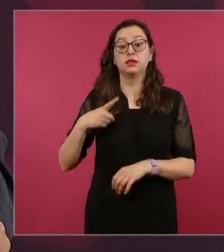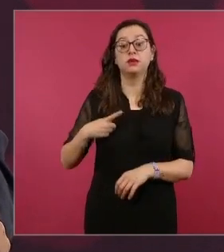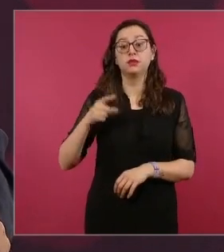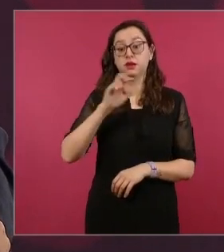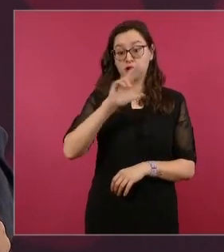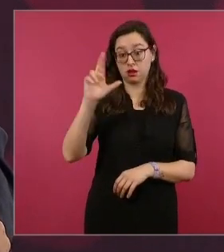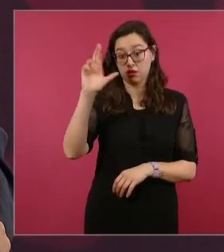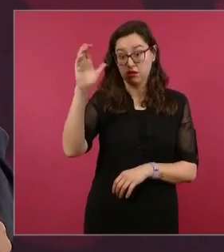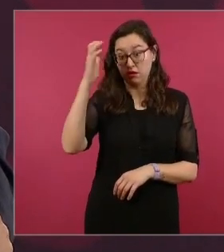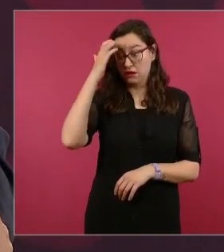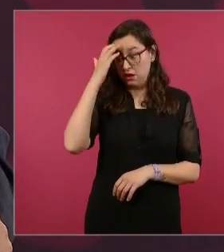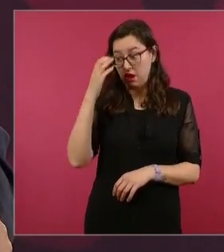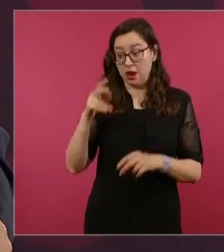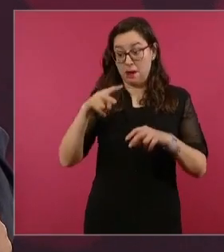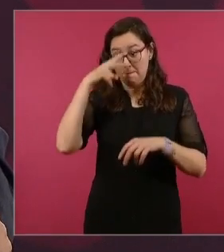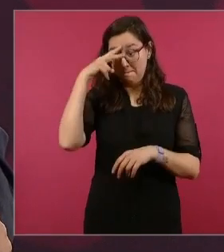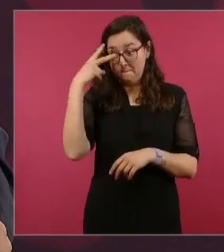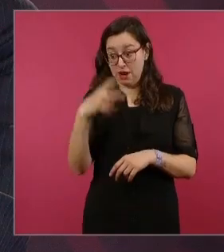nuestra soberanía.